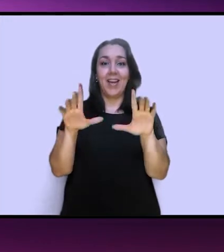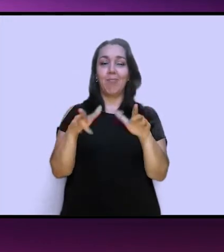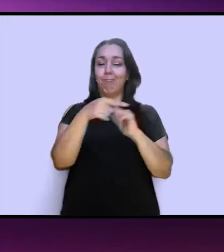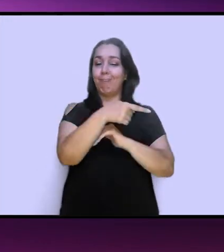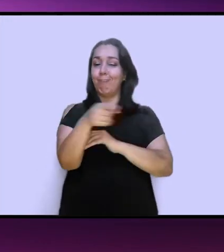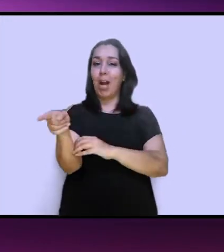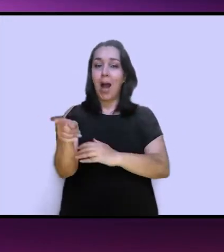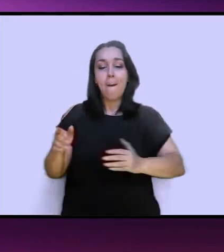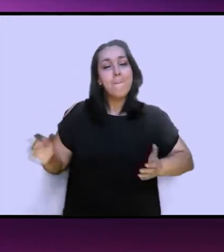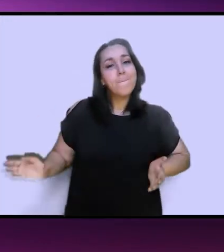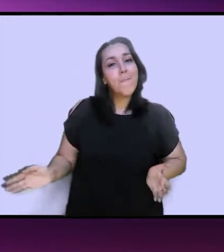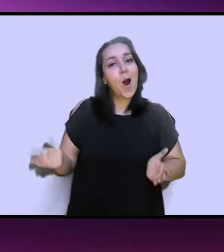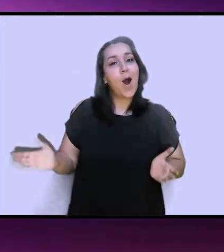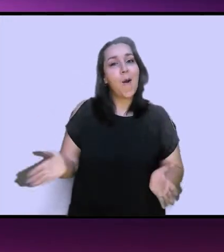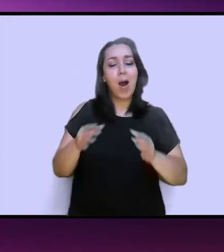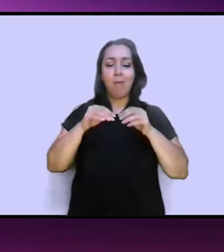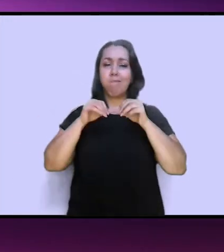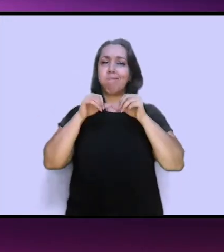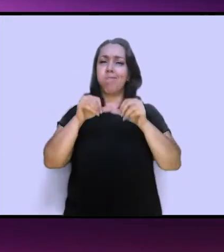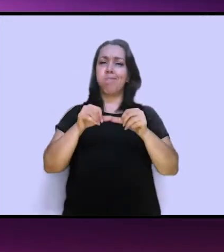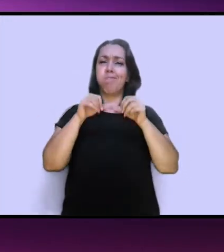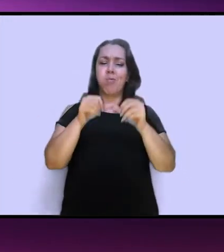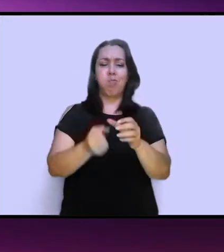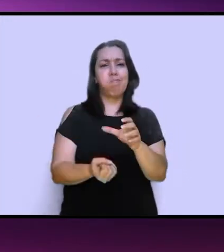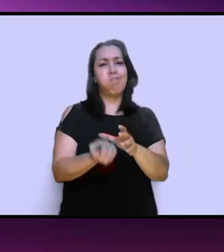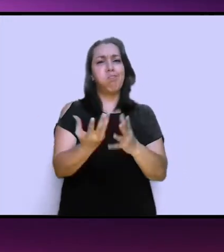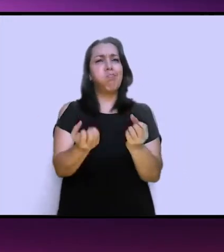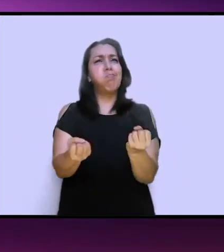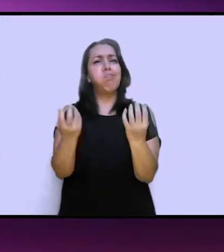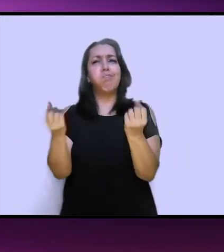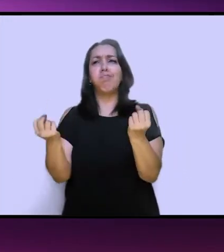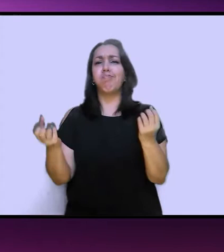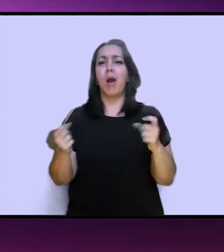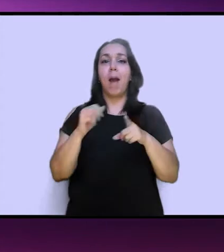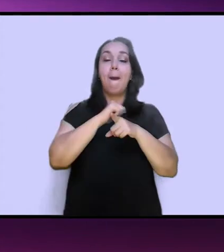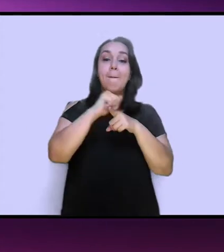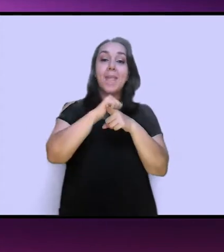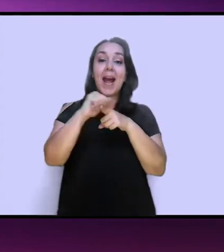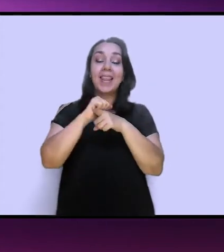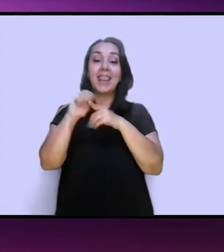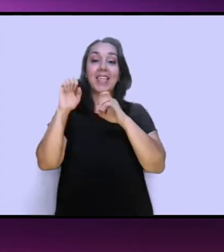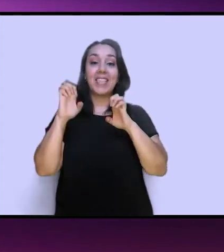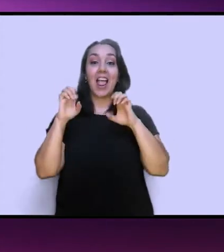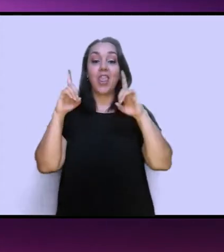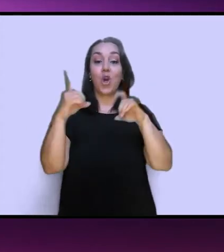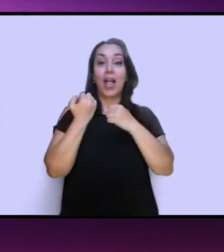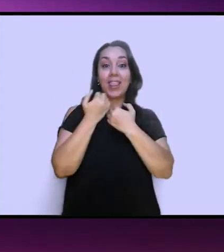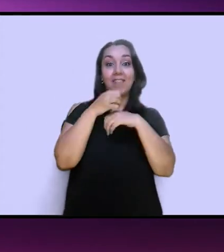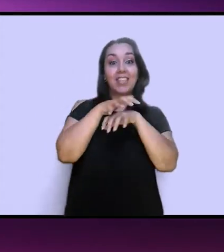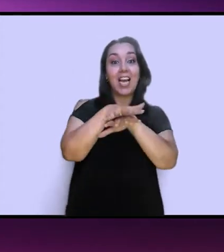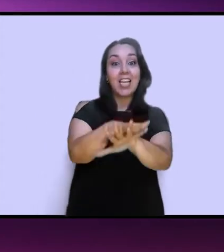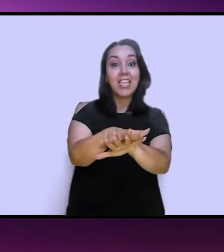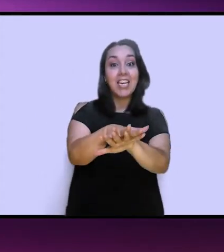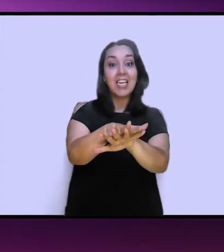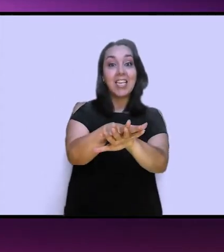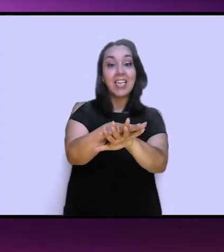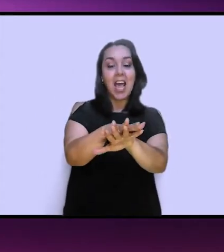Les motivamos para continuar generando prácticas educativas inclusivas